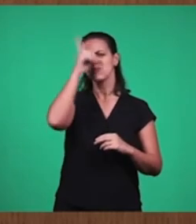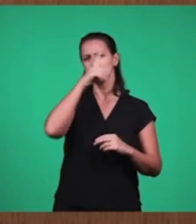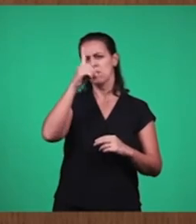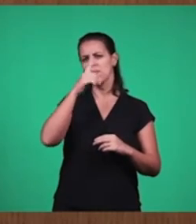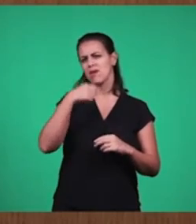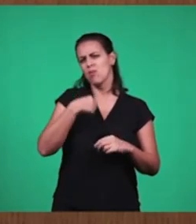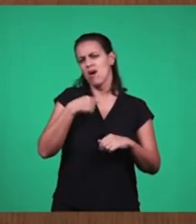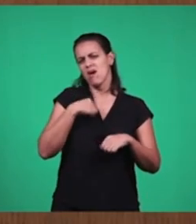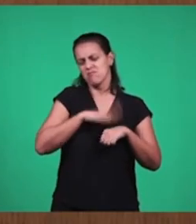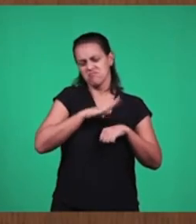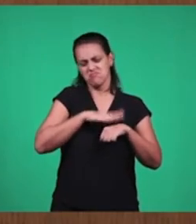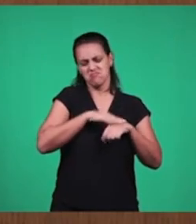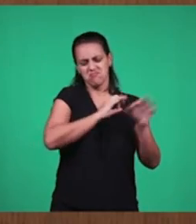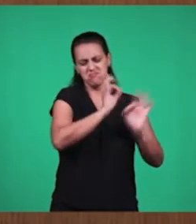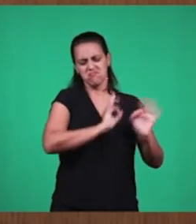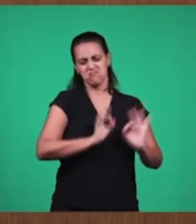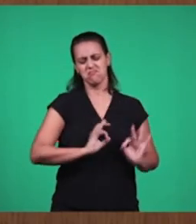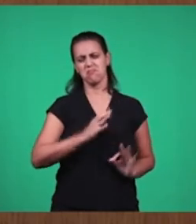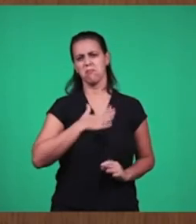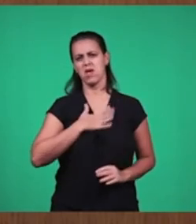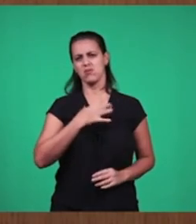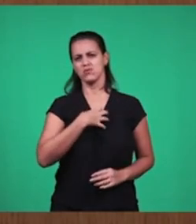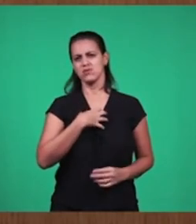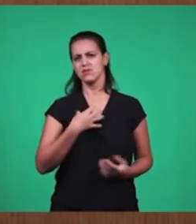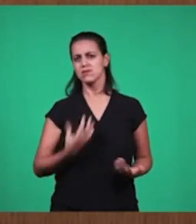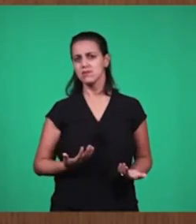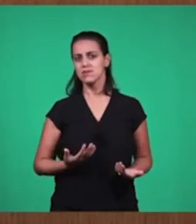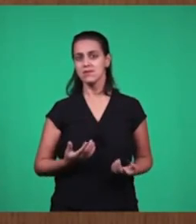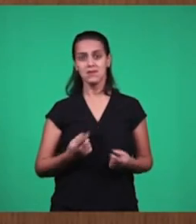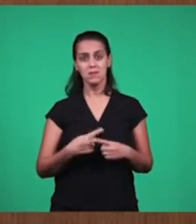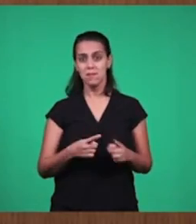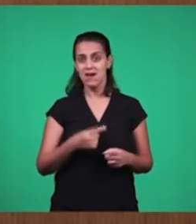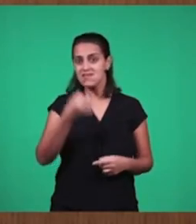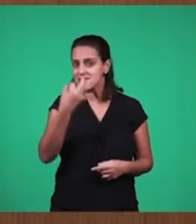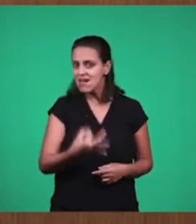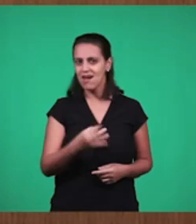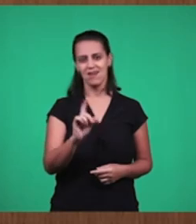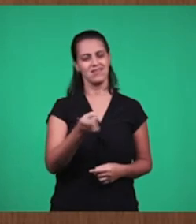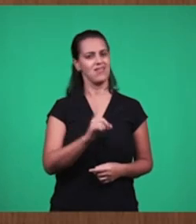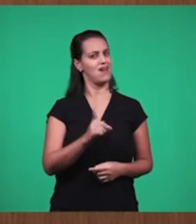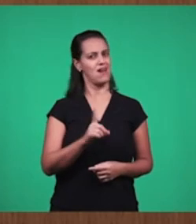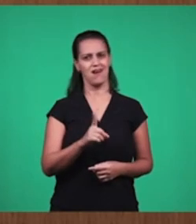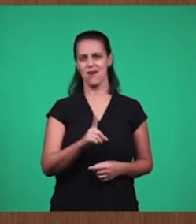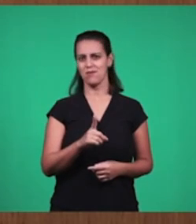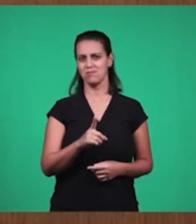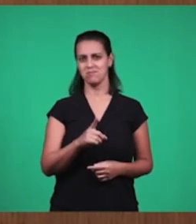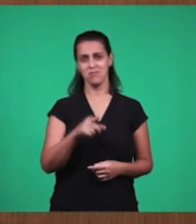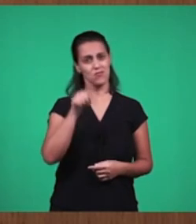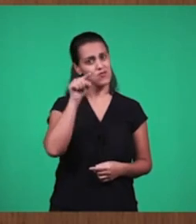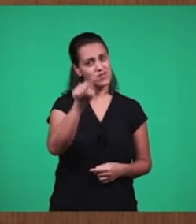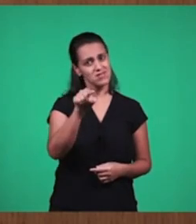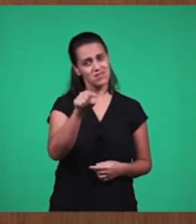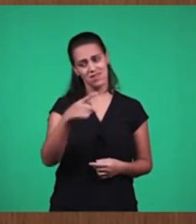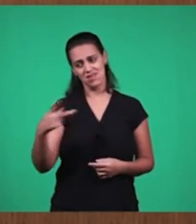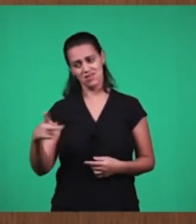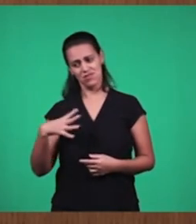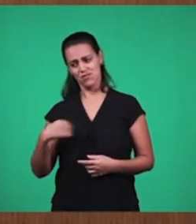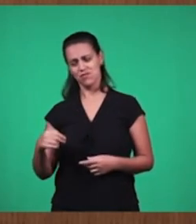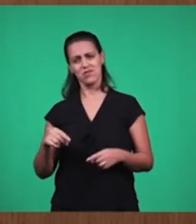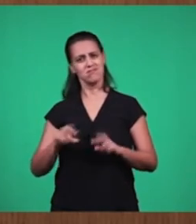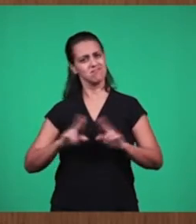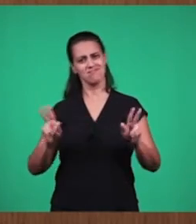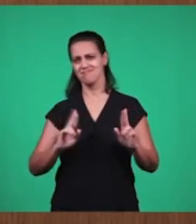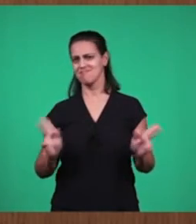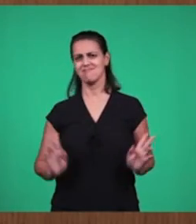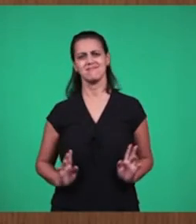a hacer. Yo voy a hacer el desorden. Pero eso no es el mejor camino, ni para ustedes ni para los niños.